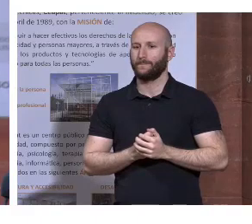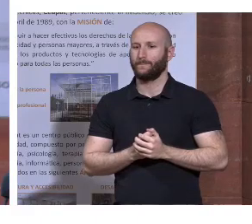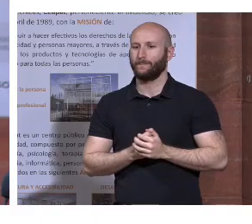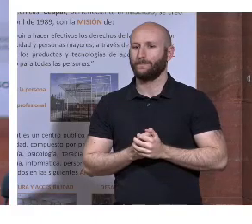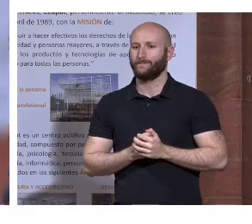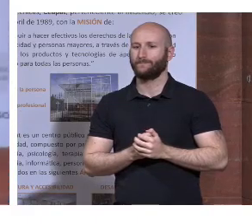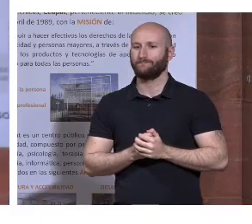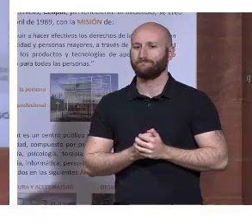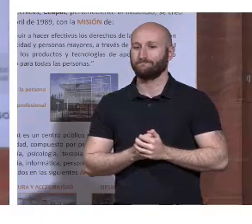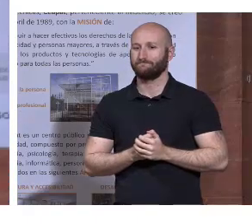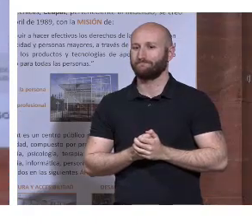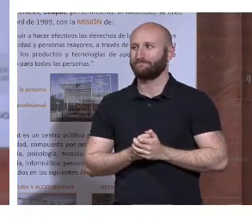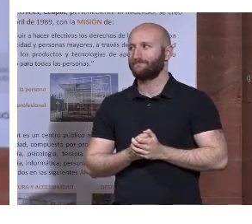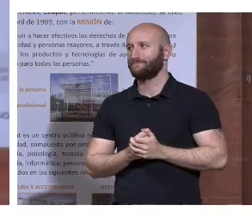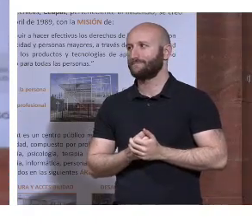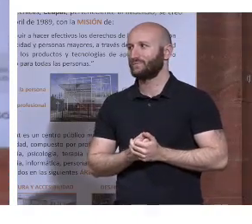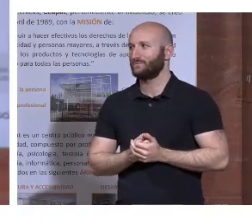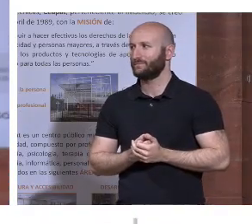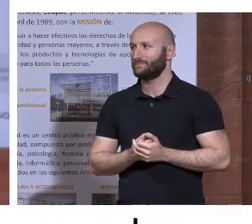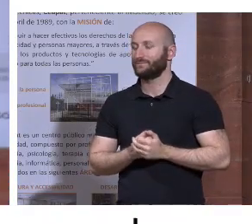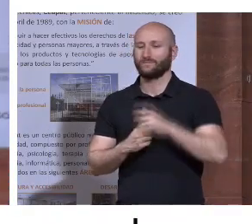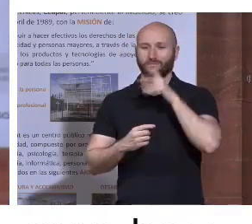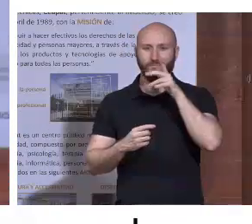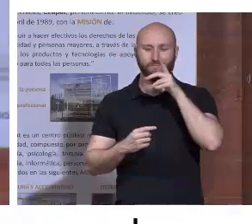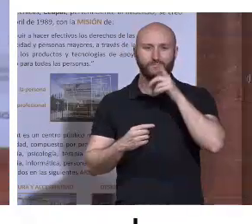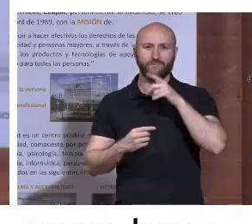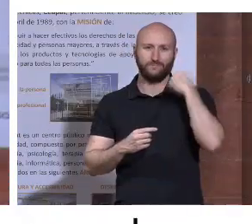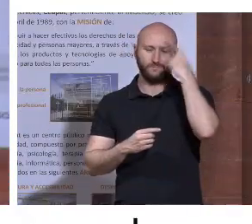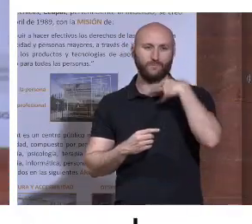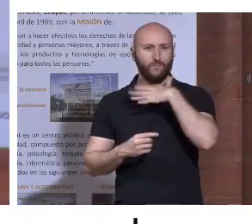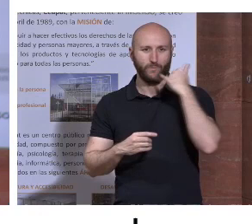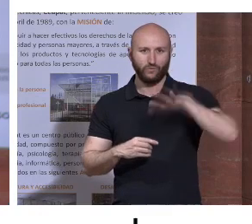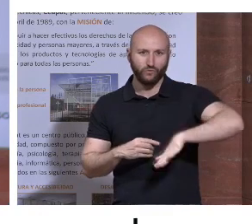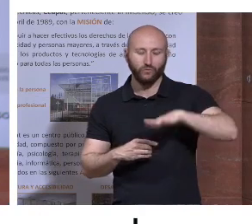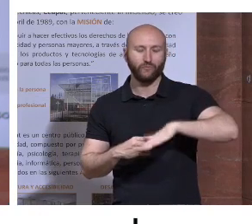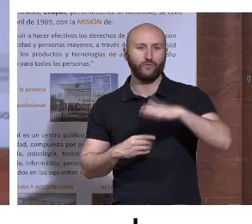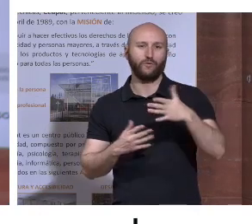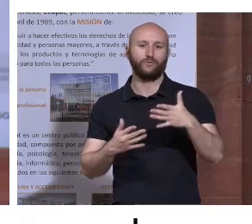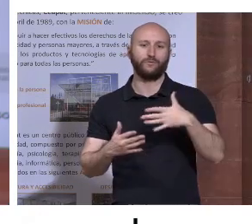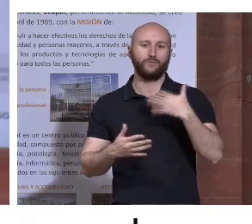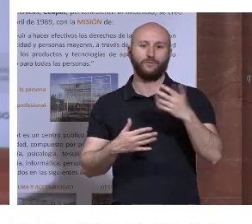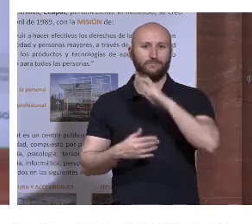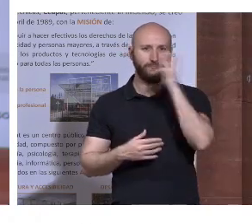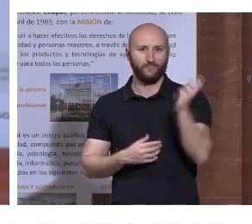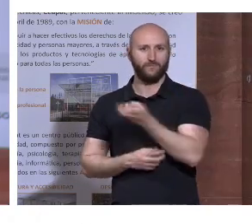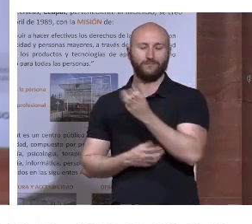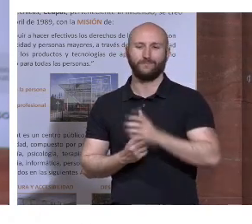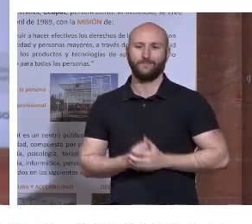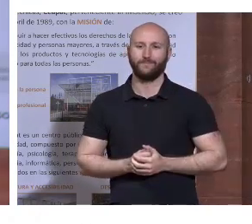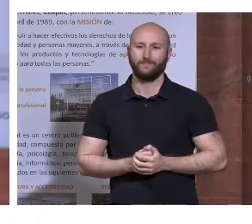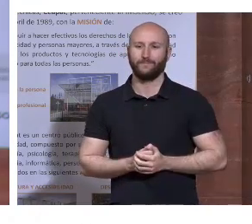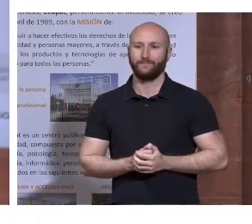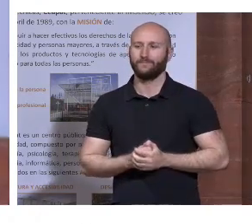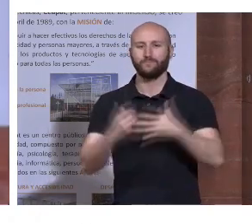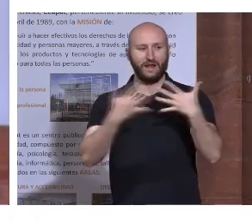somos primos. No, no, no, no. Los Pitufos, E.T., Los Ojos de Julia y El Efecto Mariposa.